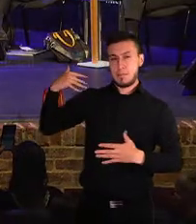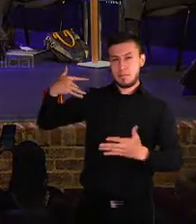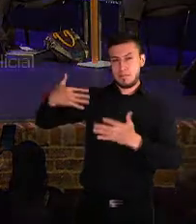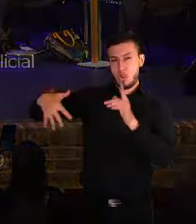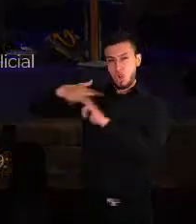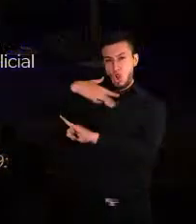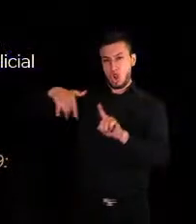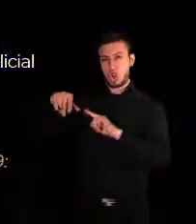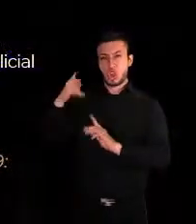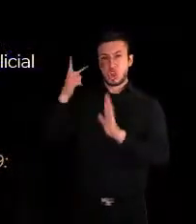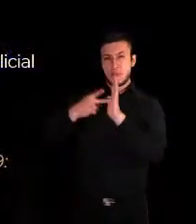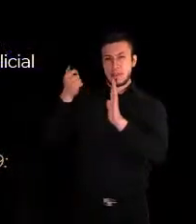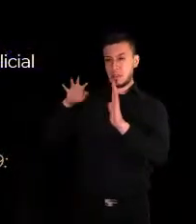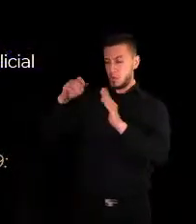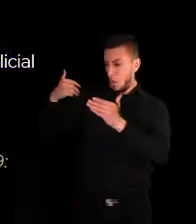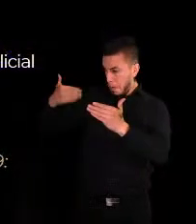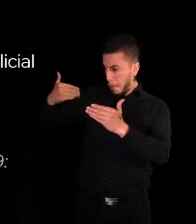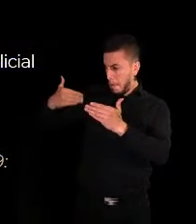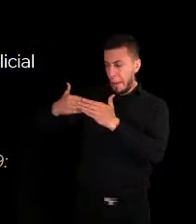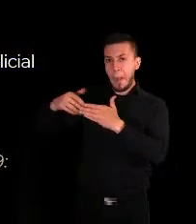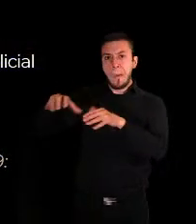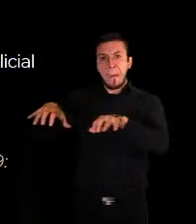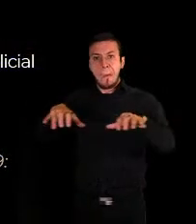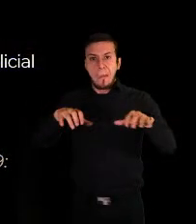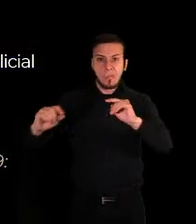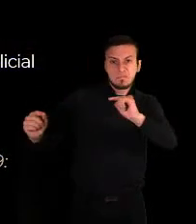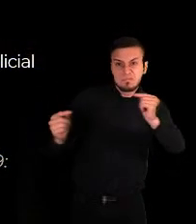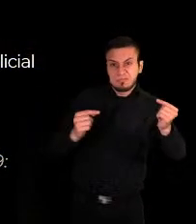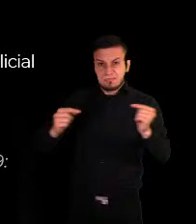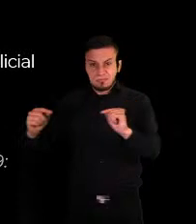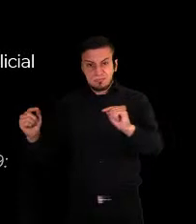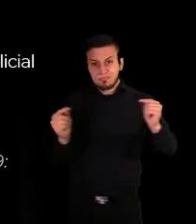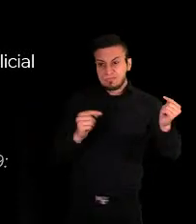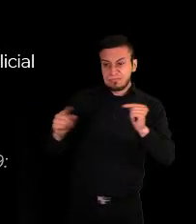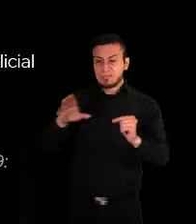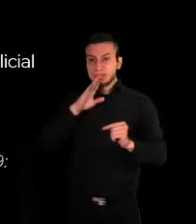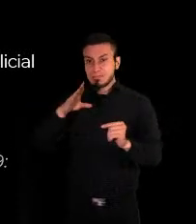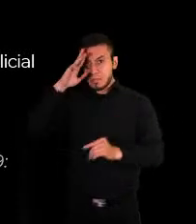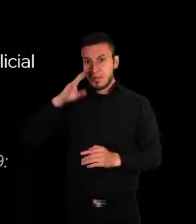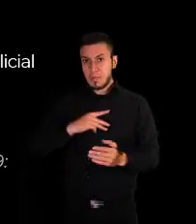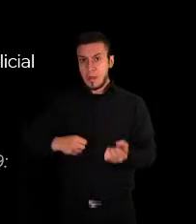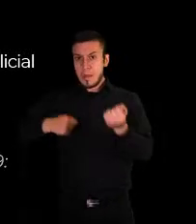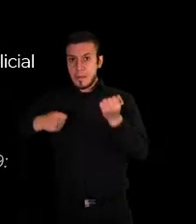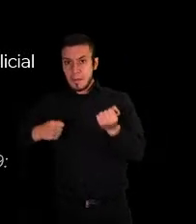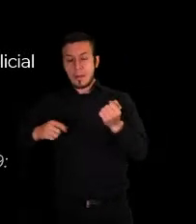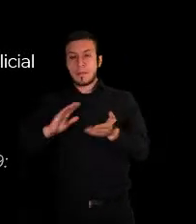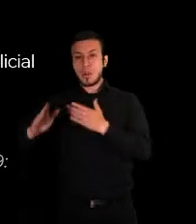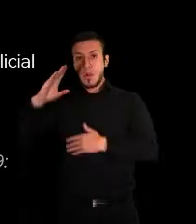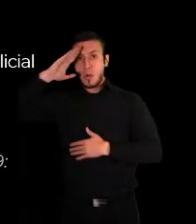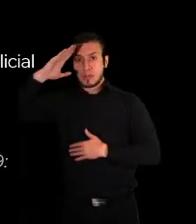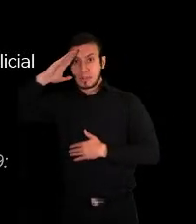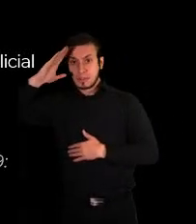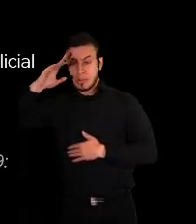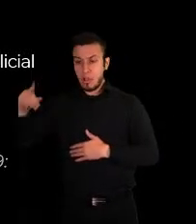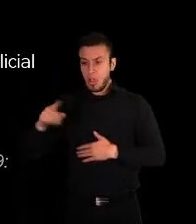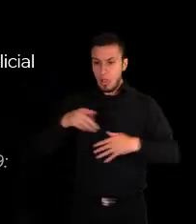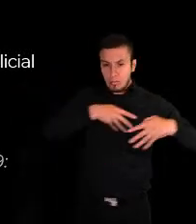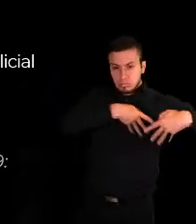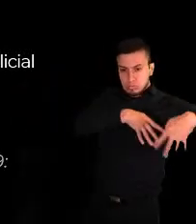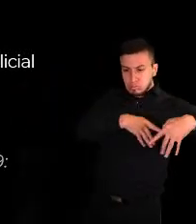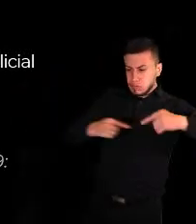cada vez más comunes los escenarios en los que existe confrontación entre miembros de fuerza pública y algunos manifestantes cuando